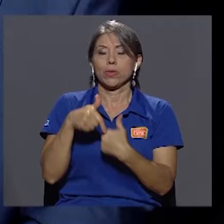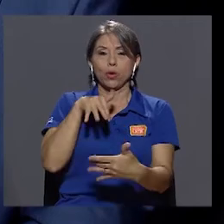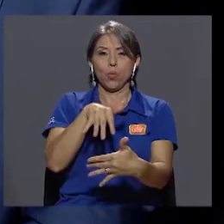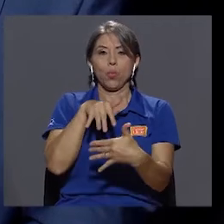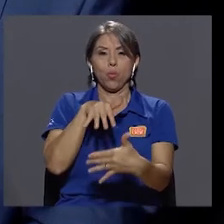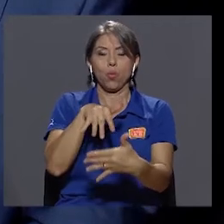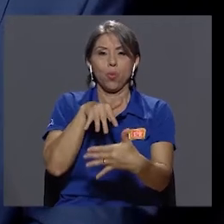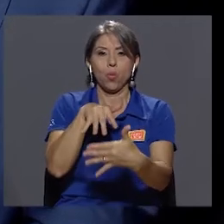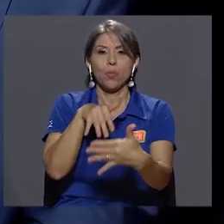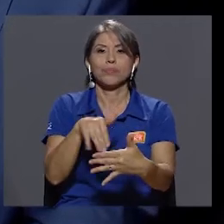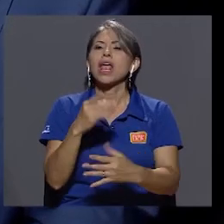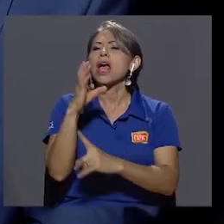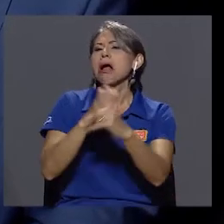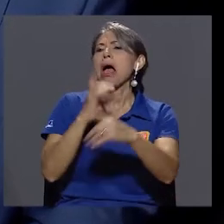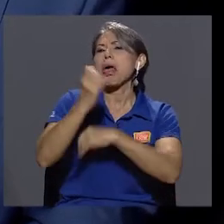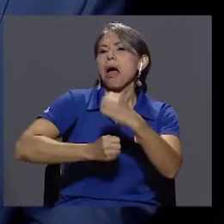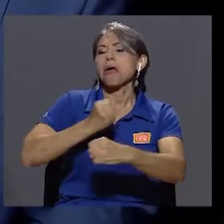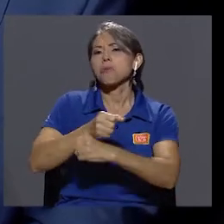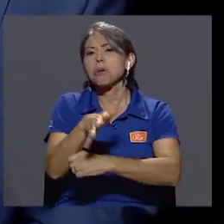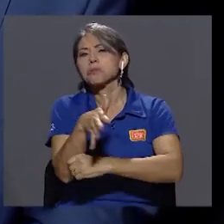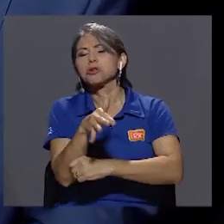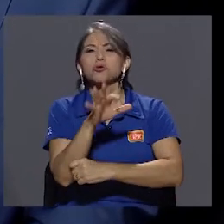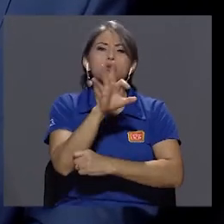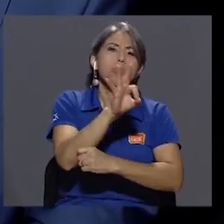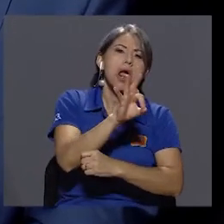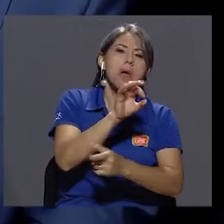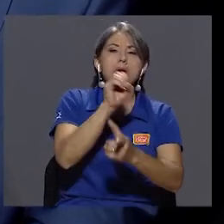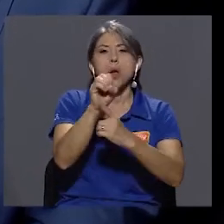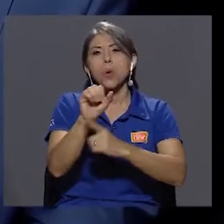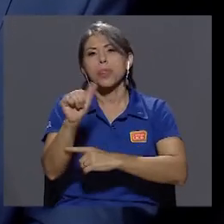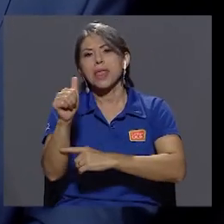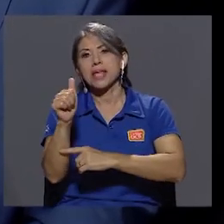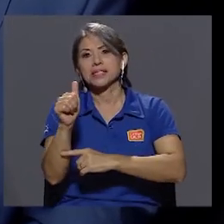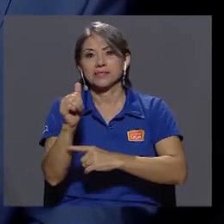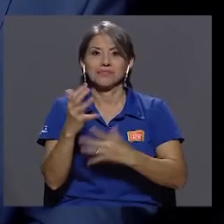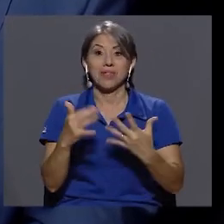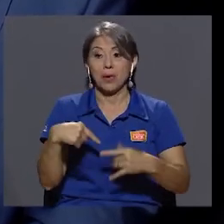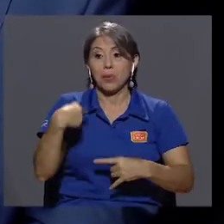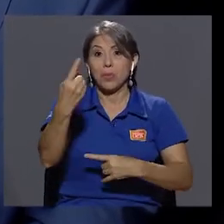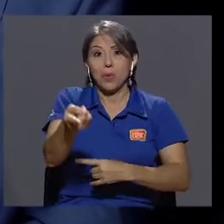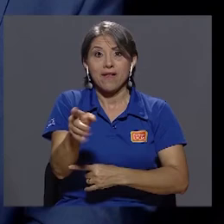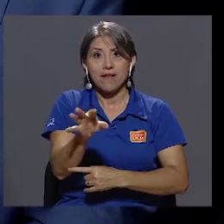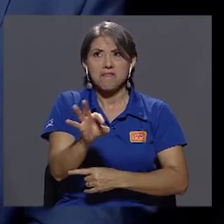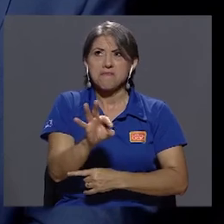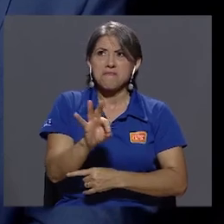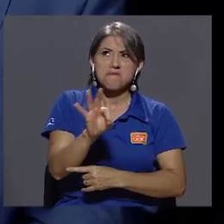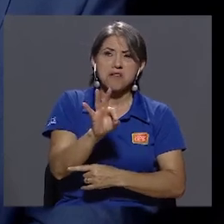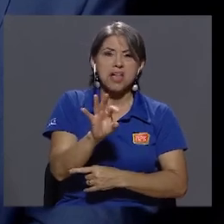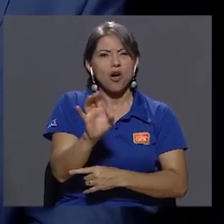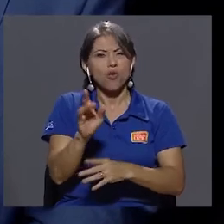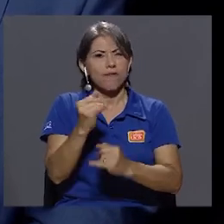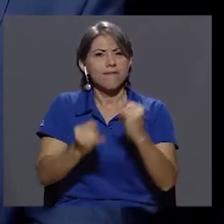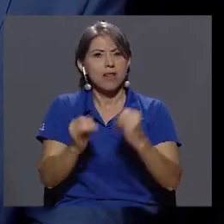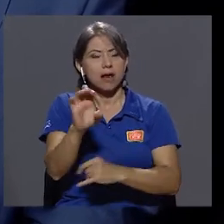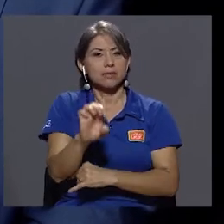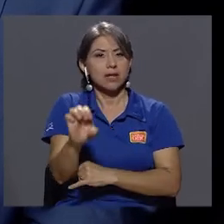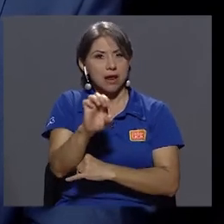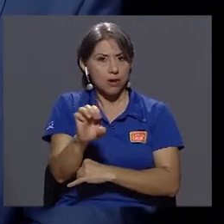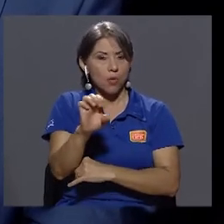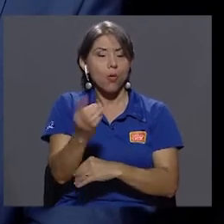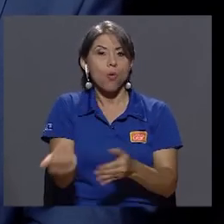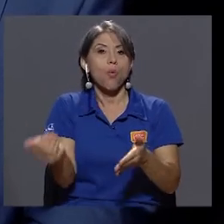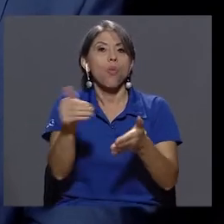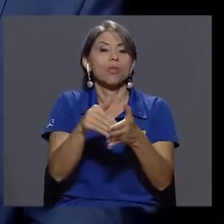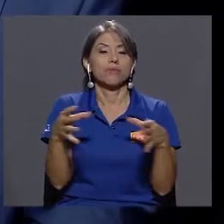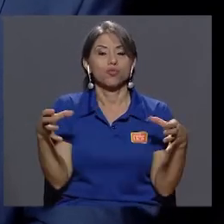entonces más o menos por año salen entre 9 y 10 y cada año ahora el próximo febrero enero finales de enero saldrán